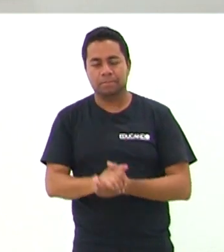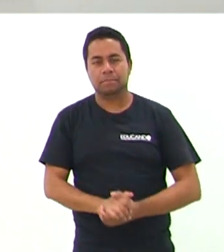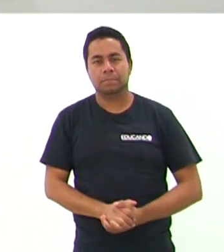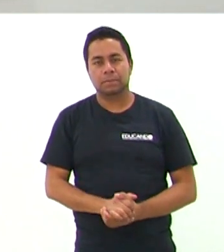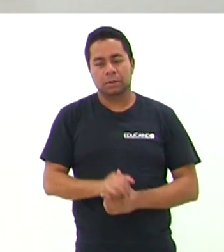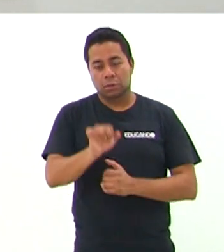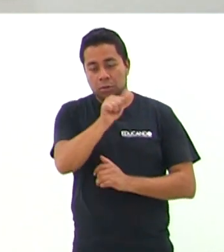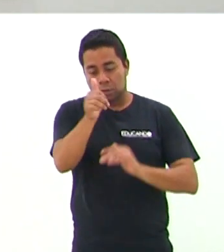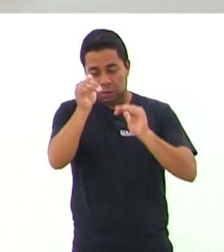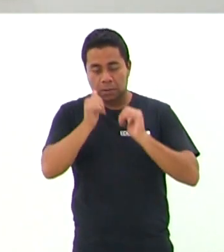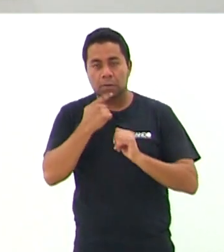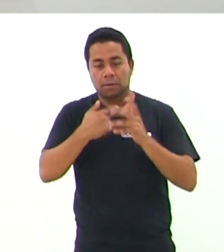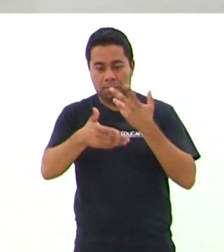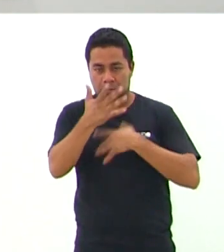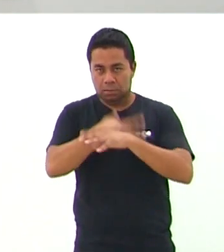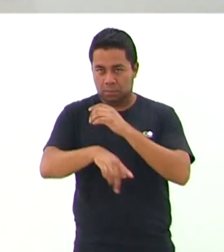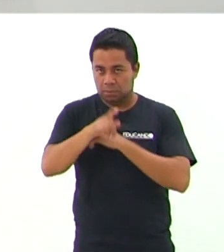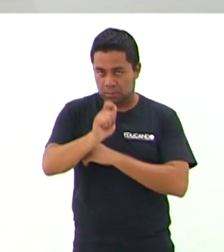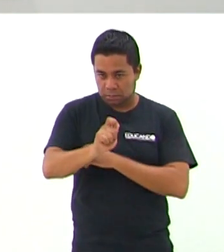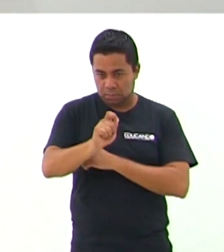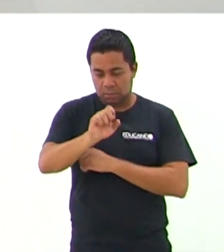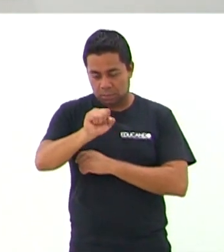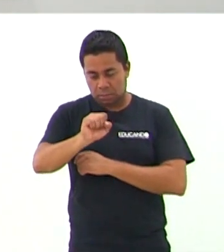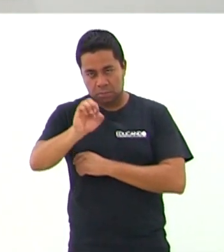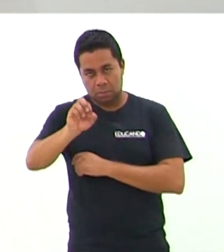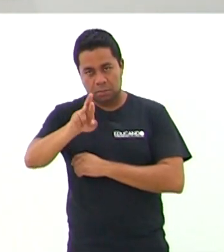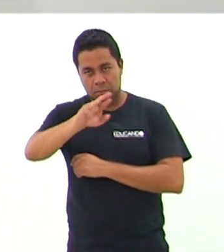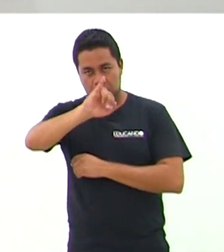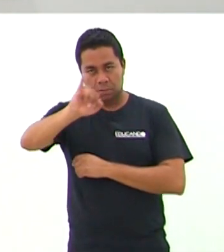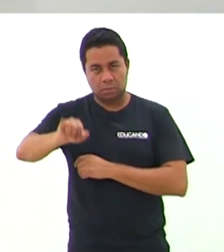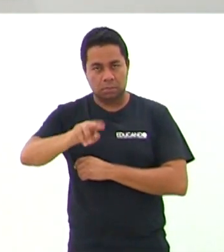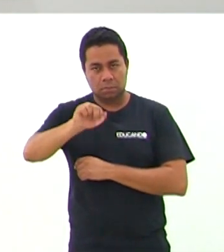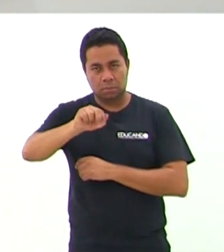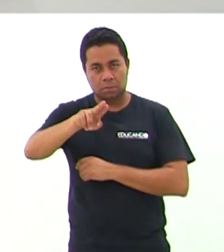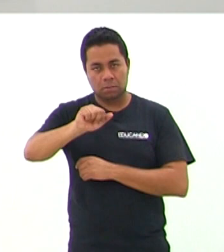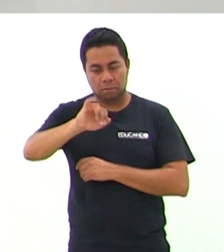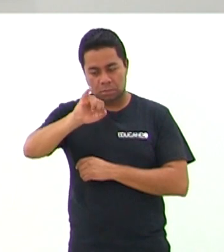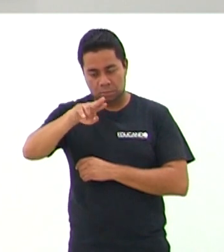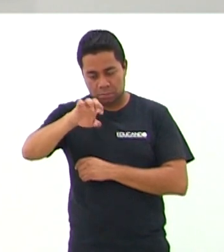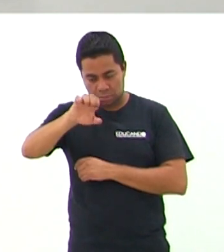que dice, Sor Juana Inés de la Cruz siempre